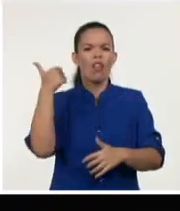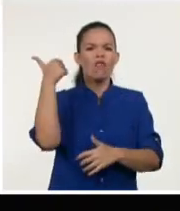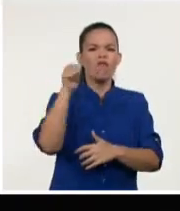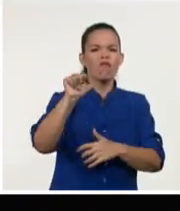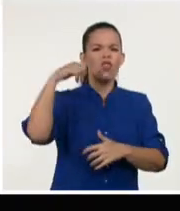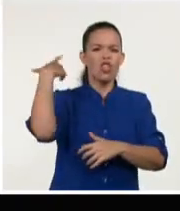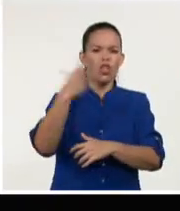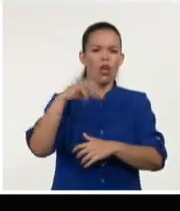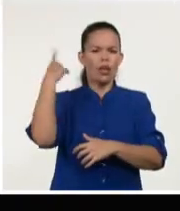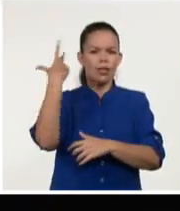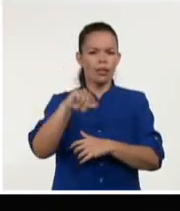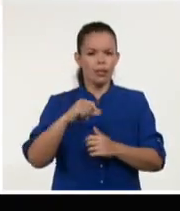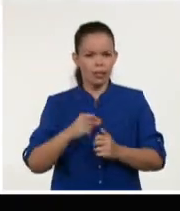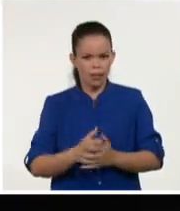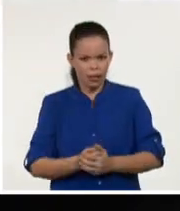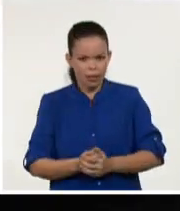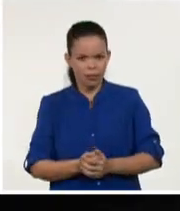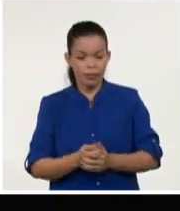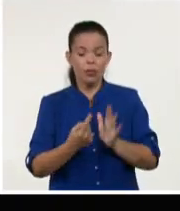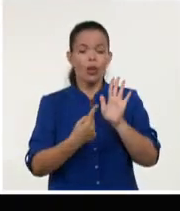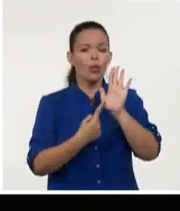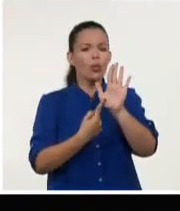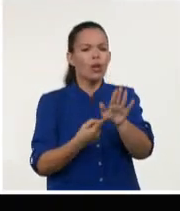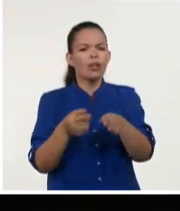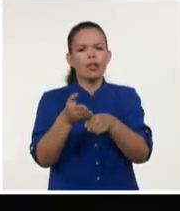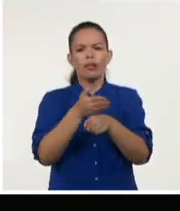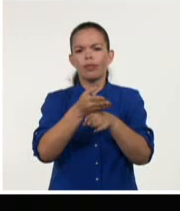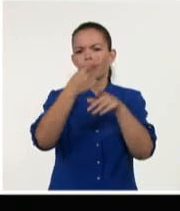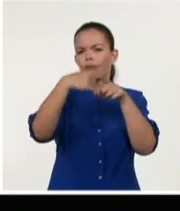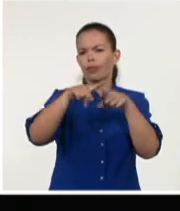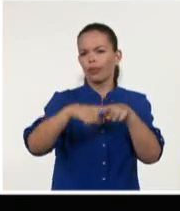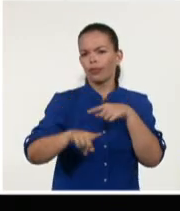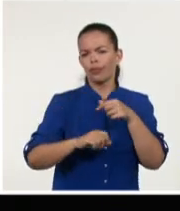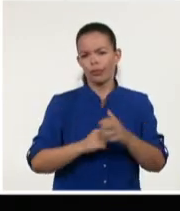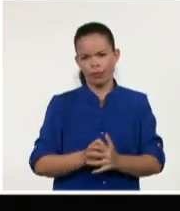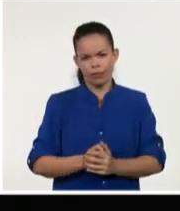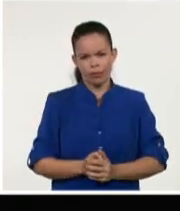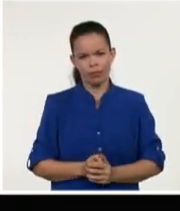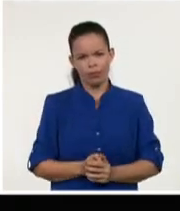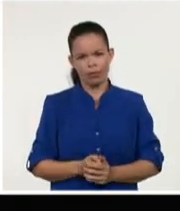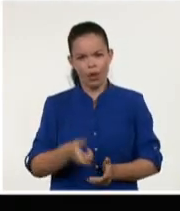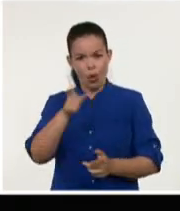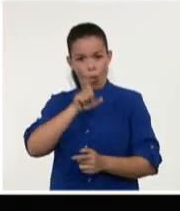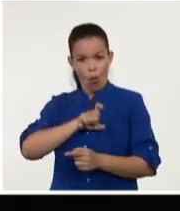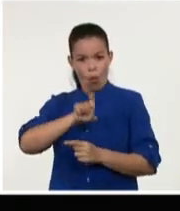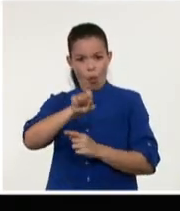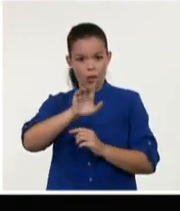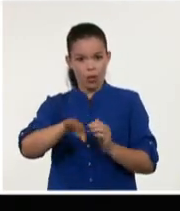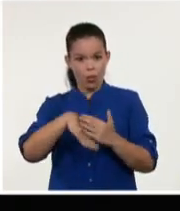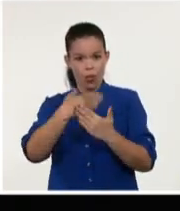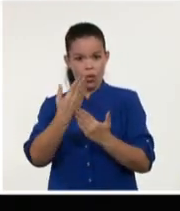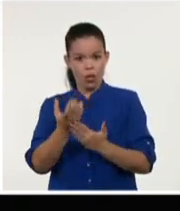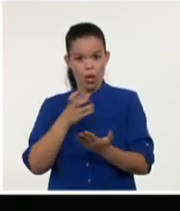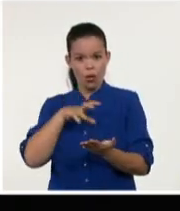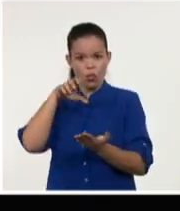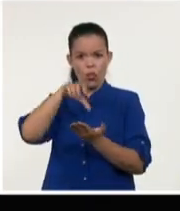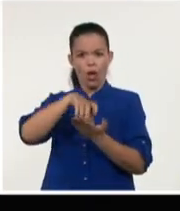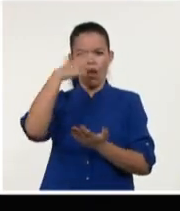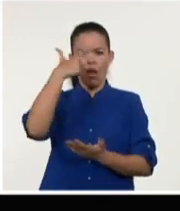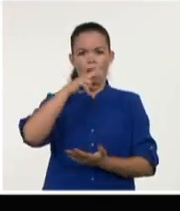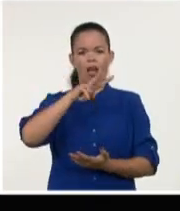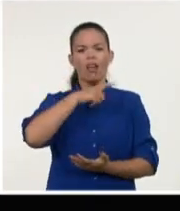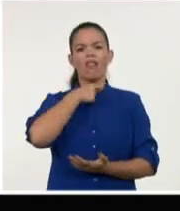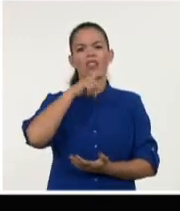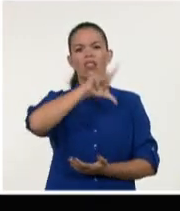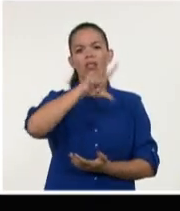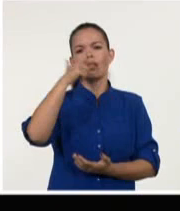ofrece una adaptación diferente a la tradicional de Roland Petit. En su última función, en la Sala Avellaneda del Teatro Nacional de